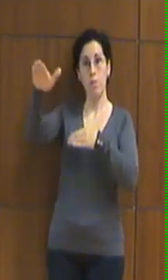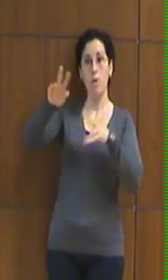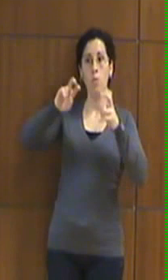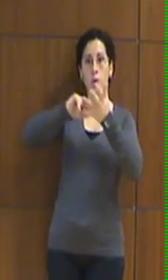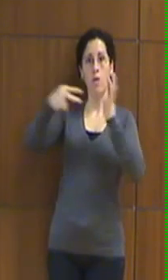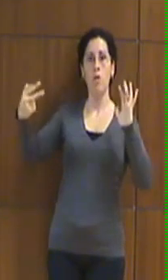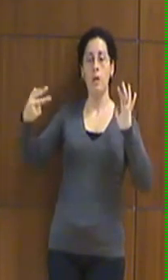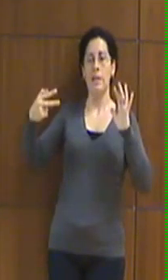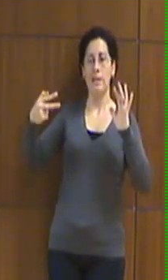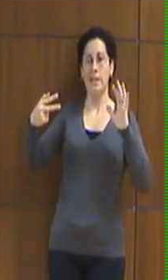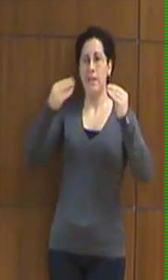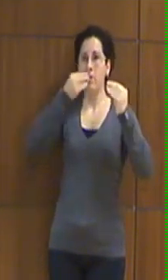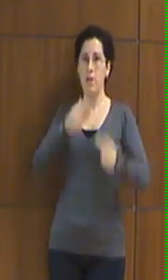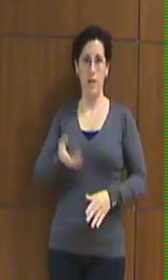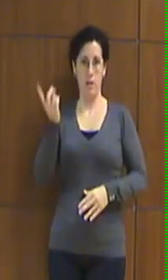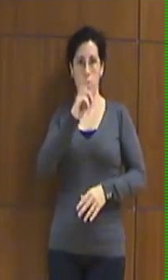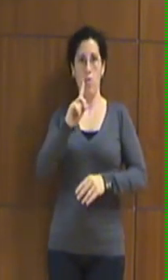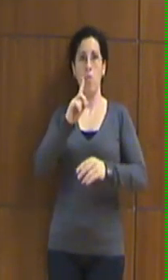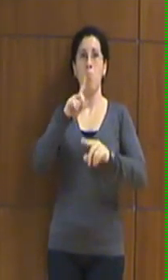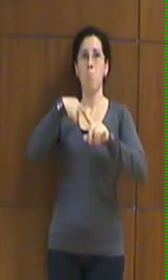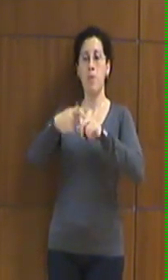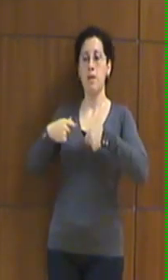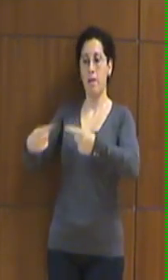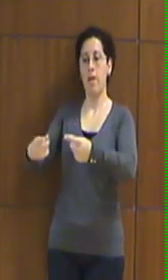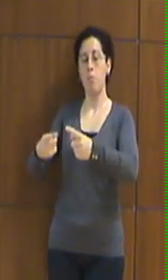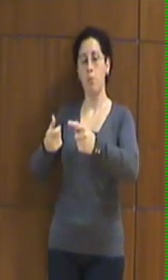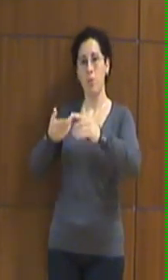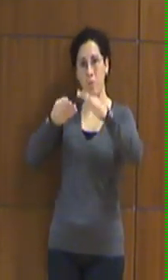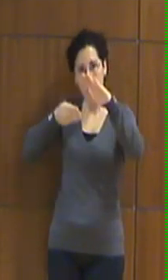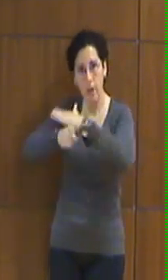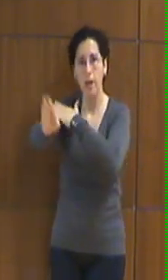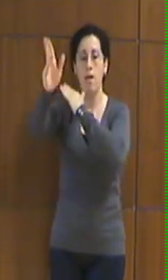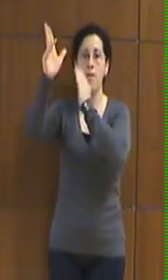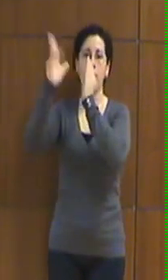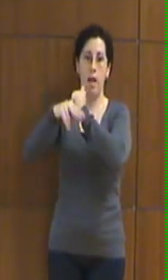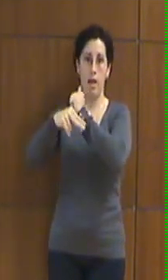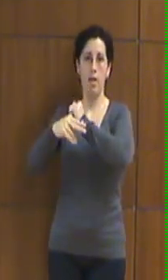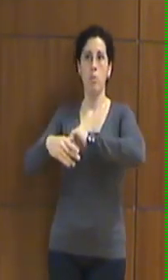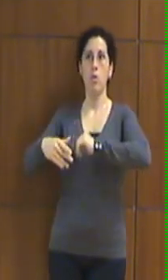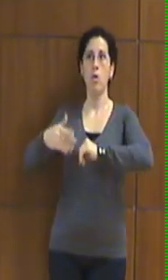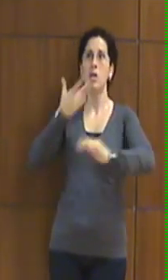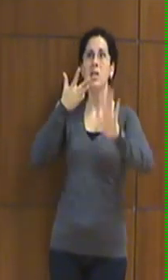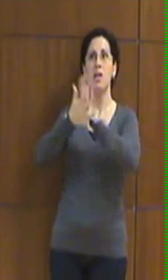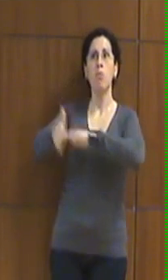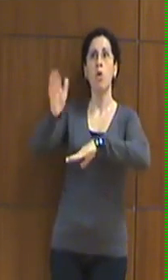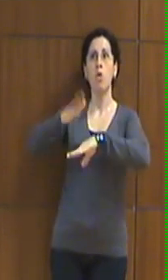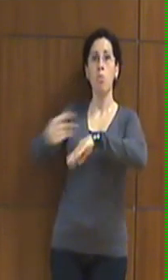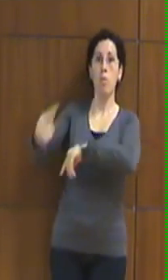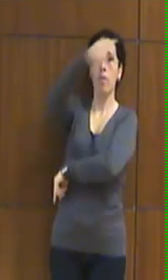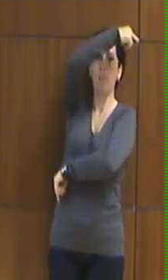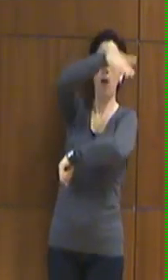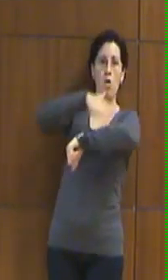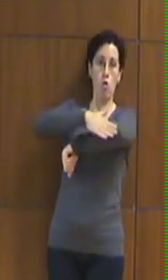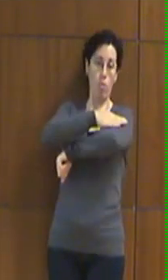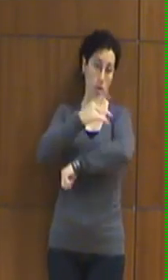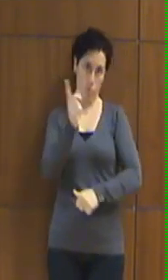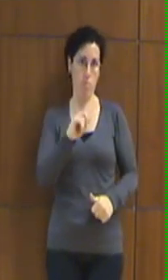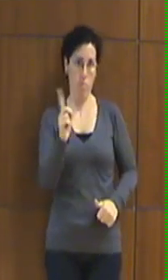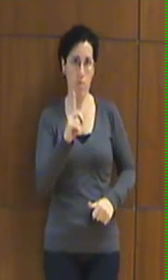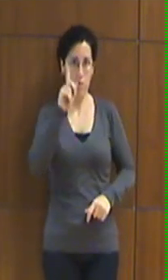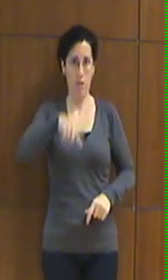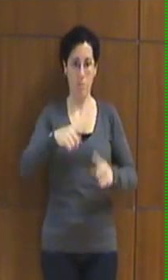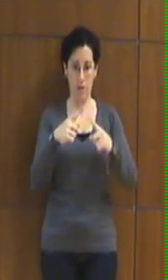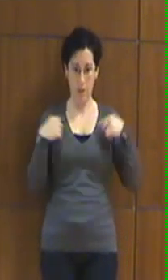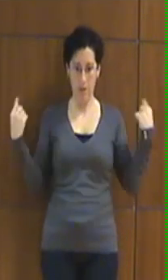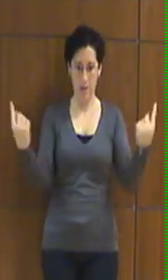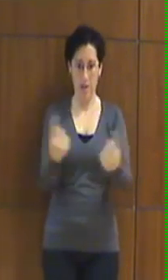han entrado mal y tarde. Pero no toda la culpa la tiene siempre el gobierno. Decir, no, claro. No, la tenemos también los que tenemos